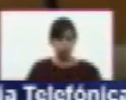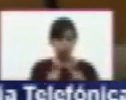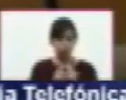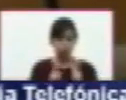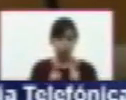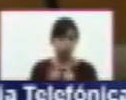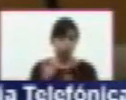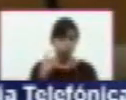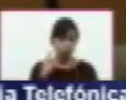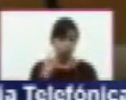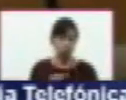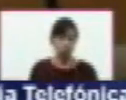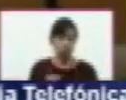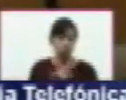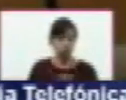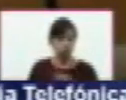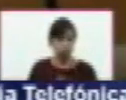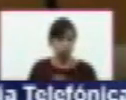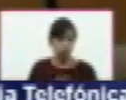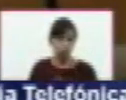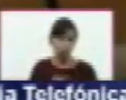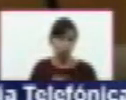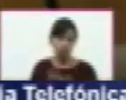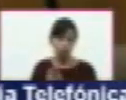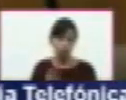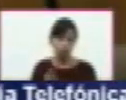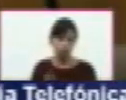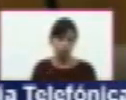a favor y quienes